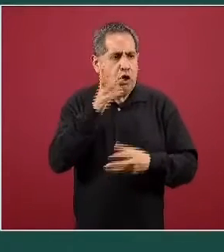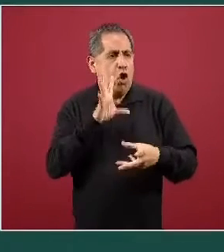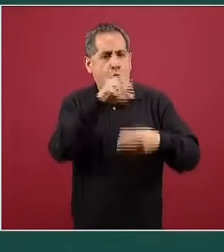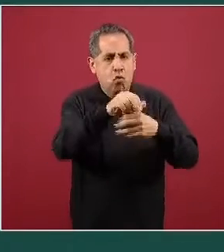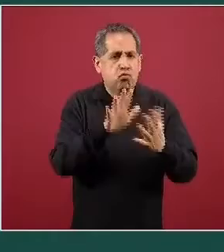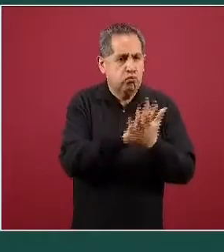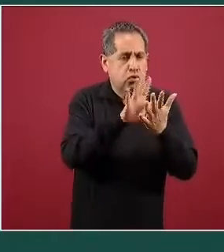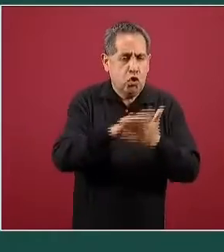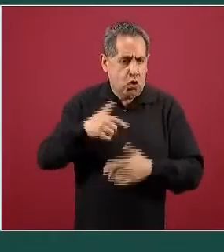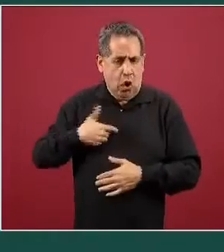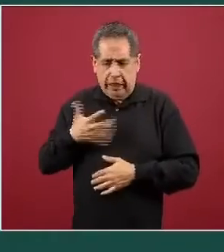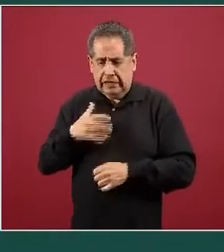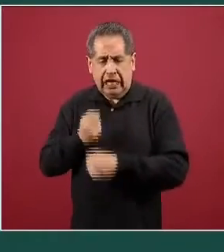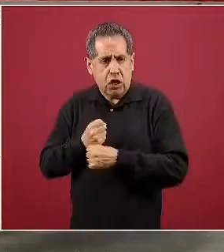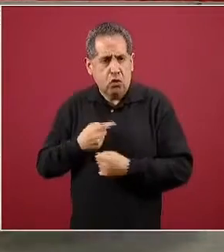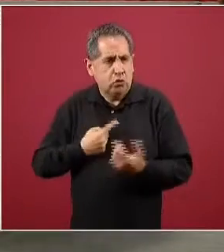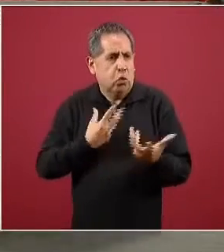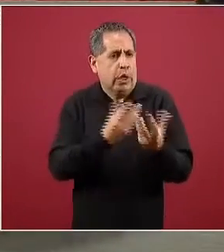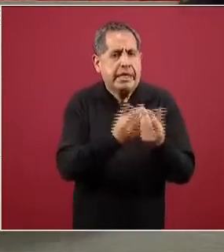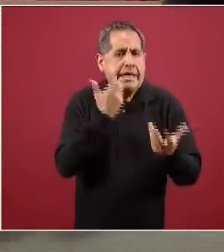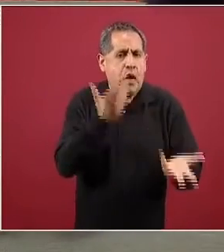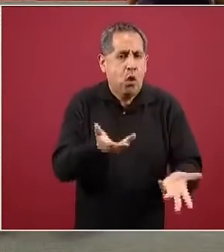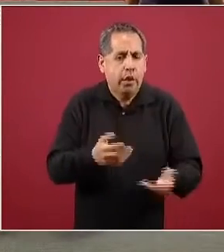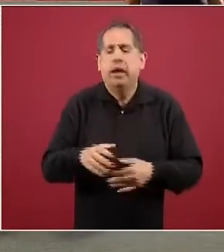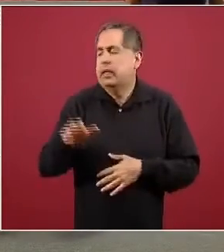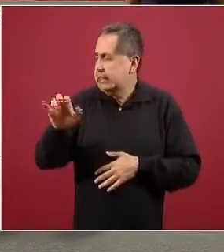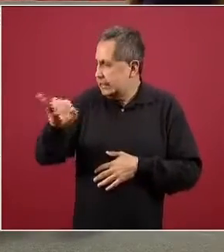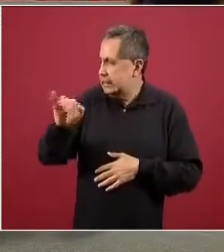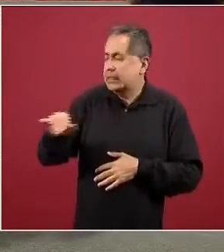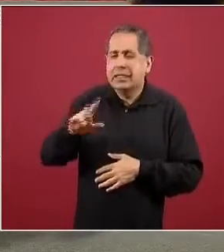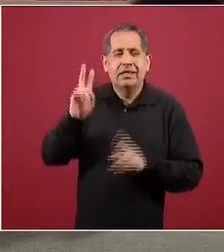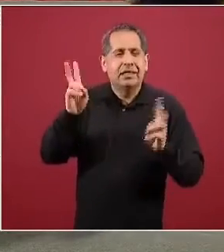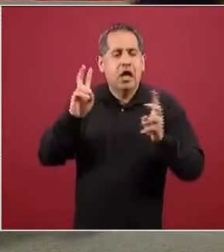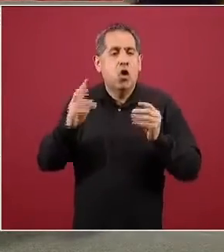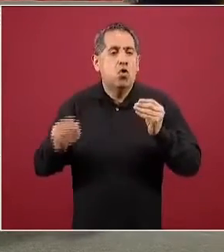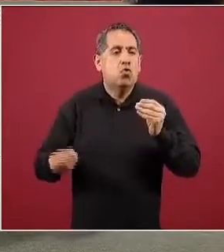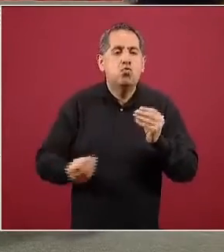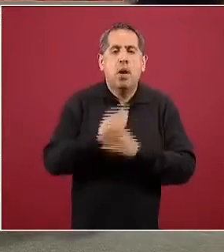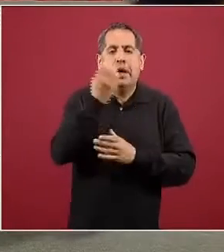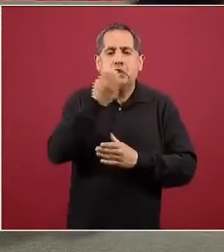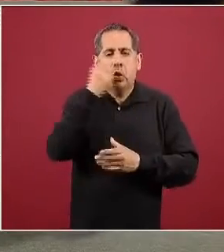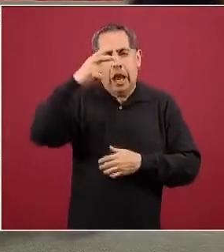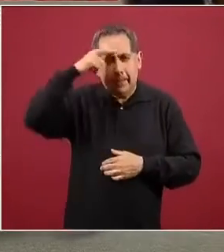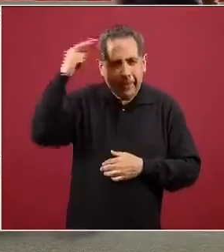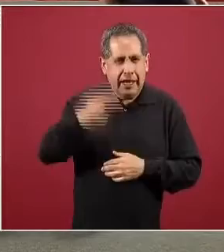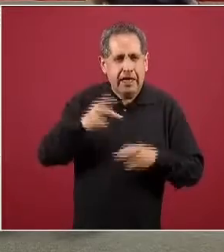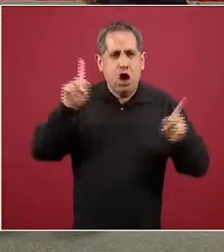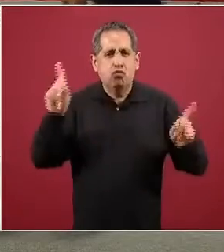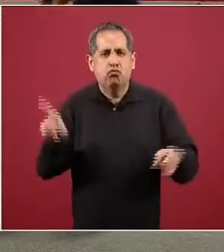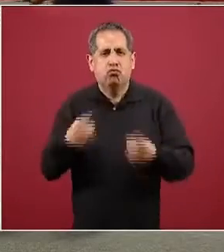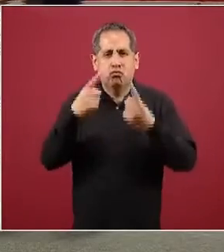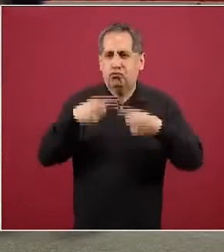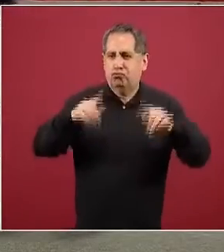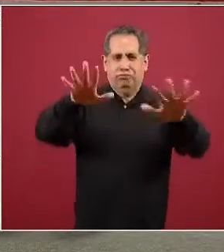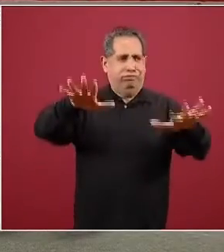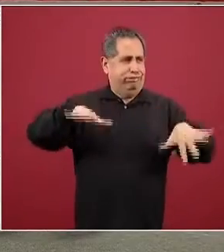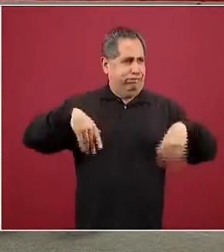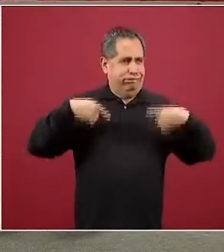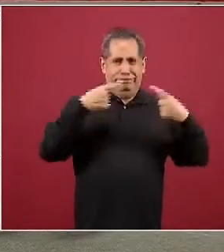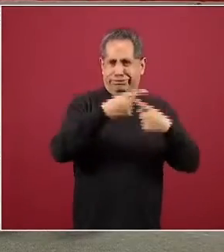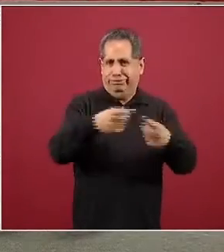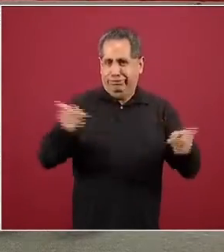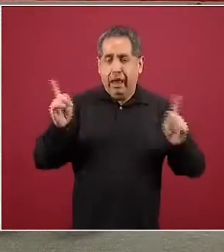trabajando? Pues claro que sí, las orquestas de la Nueva Escuela Mexicana seguirán trabajando desde sus